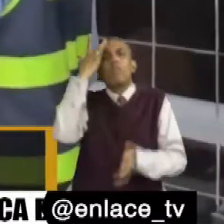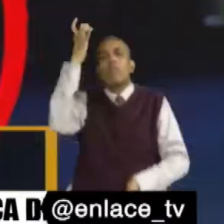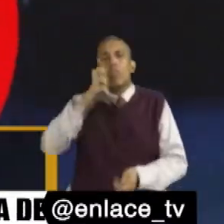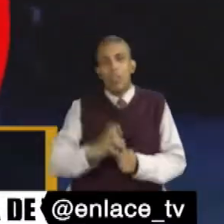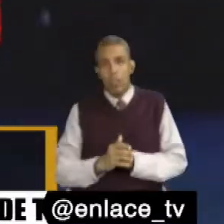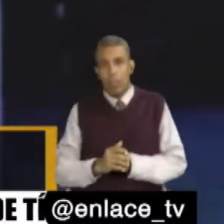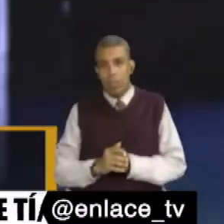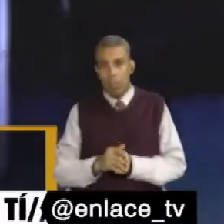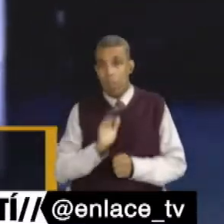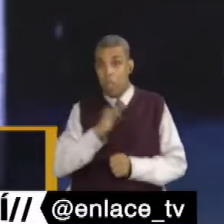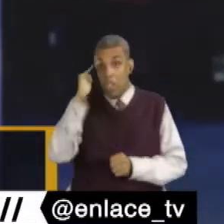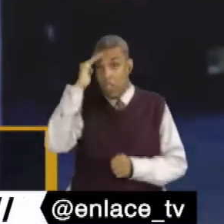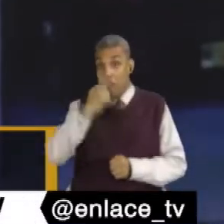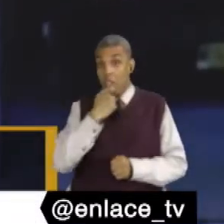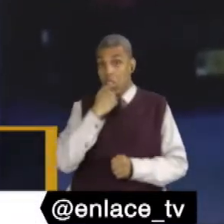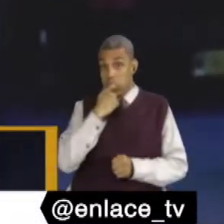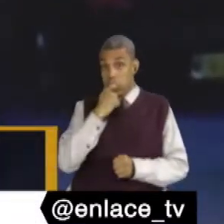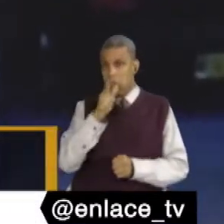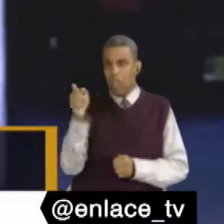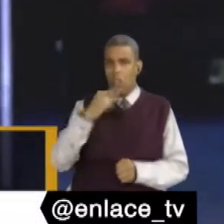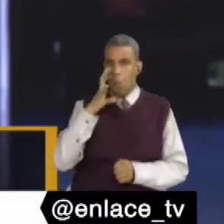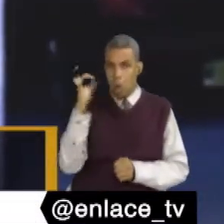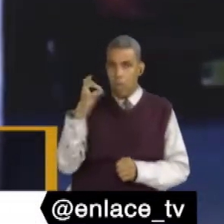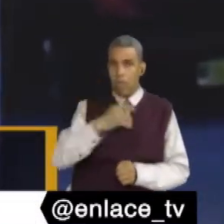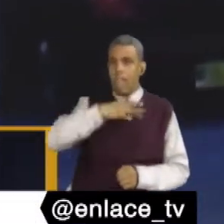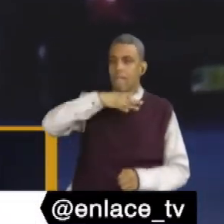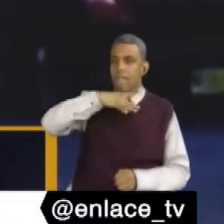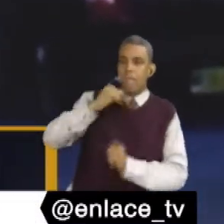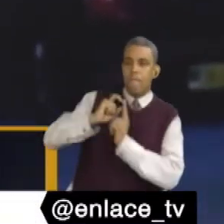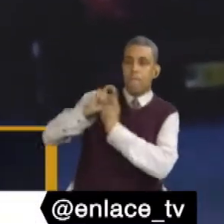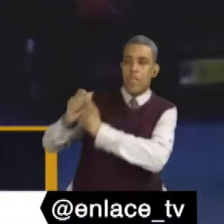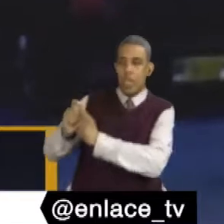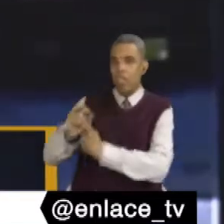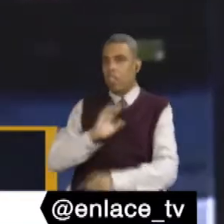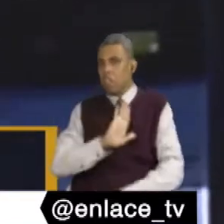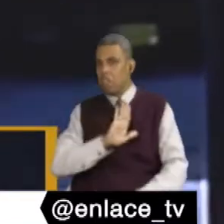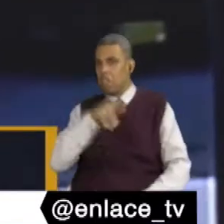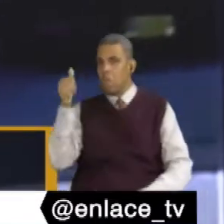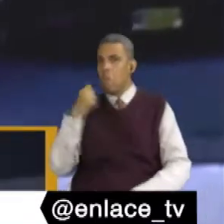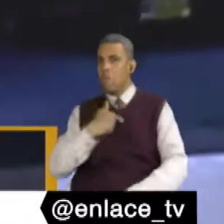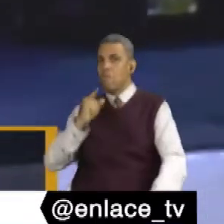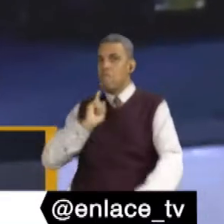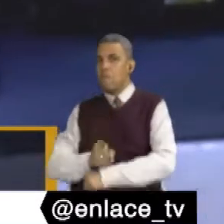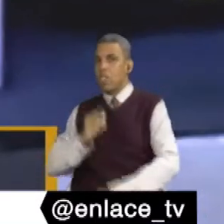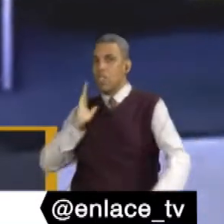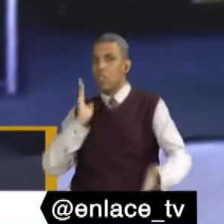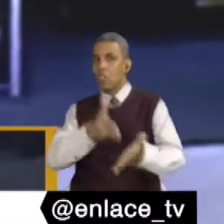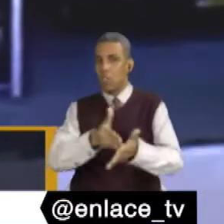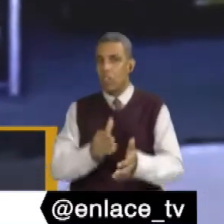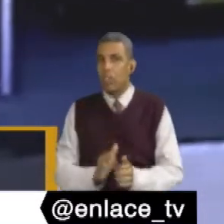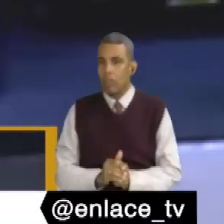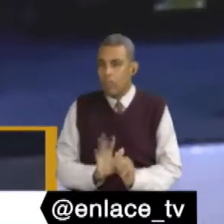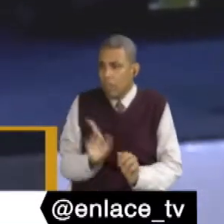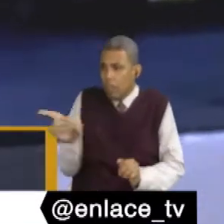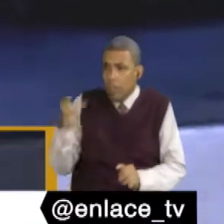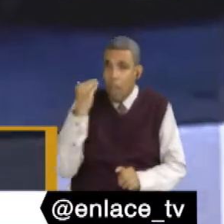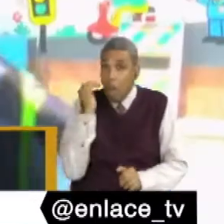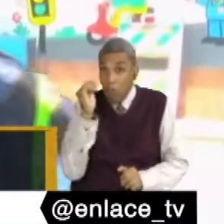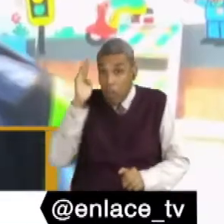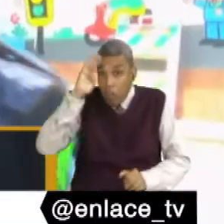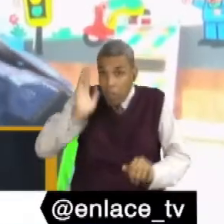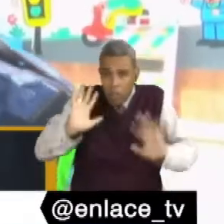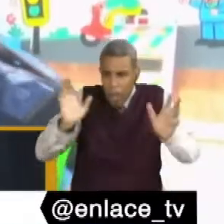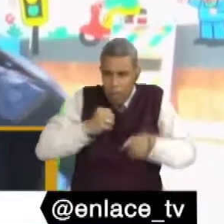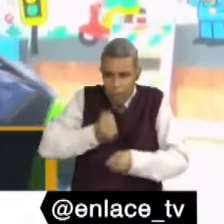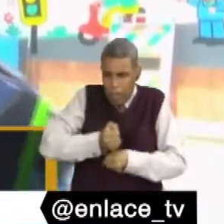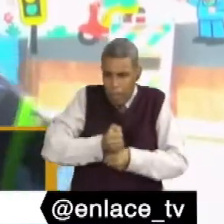las agresiones verbales y de amenazas de la cual fue objeto una de sus compañeras, que lo único que trataba era de cumplir con su deber. Pensamos ahorita